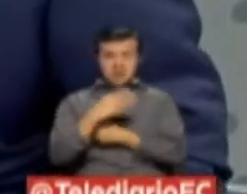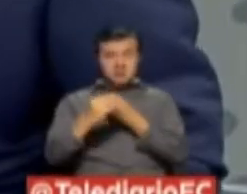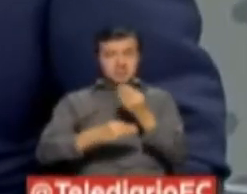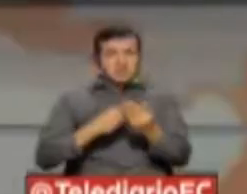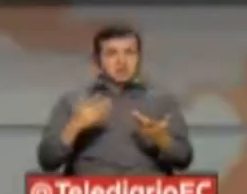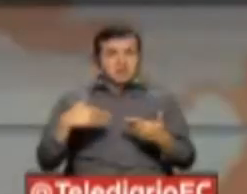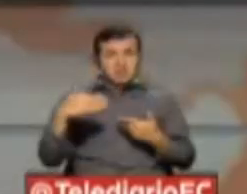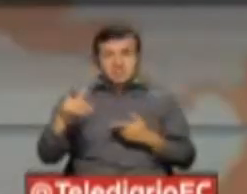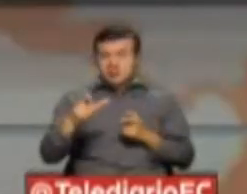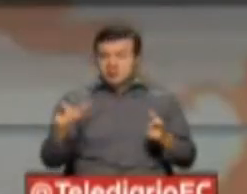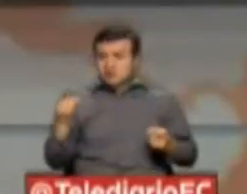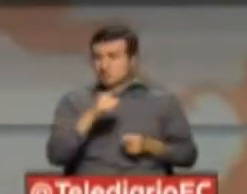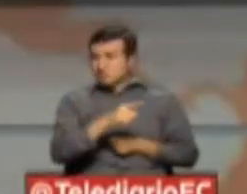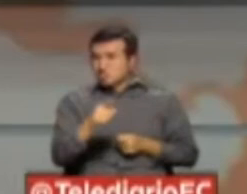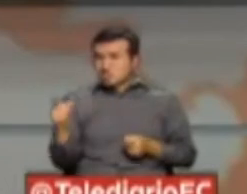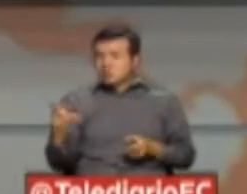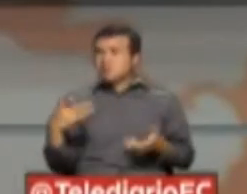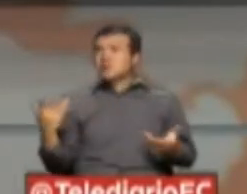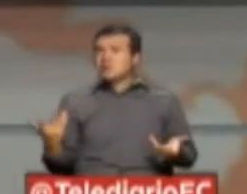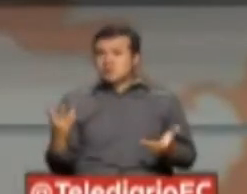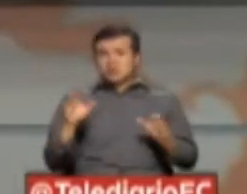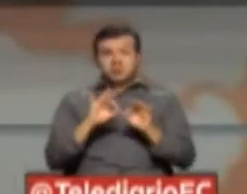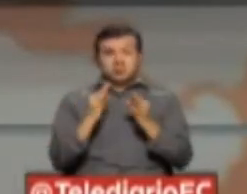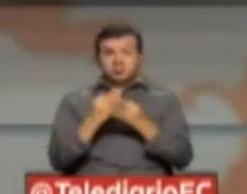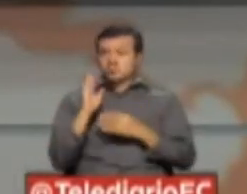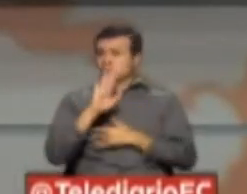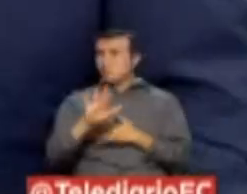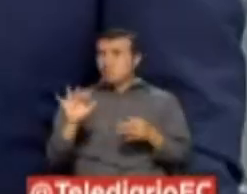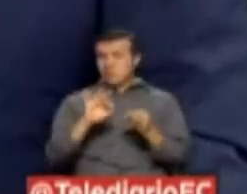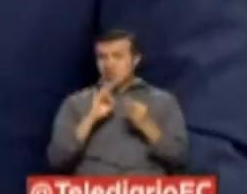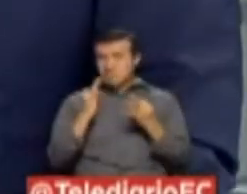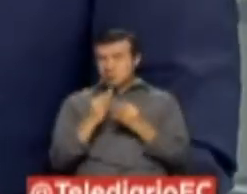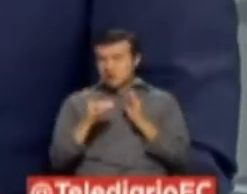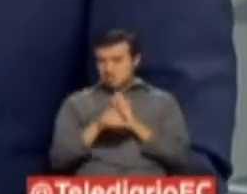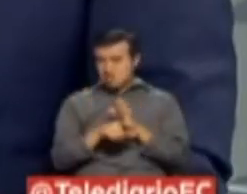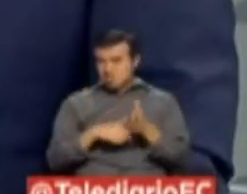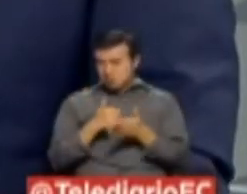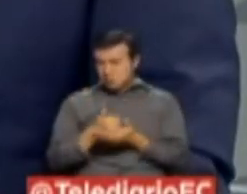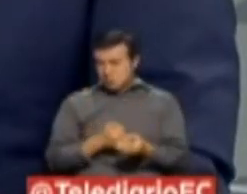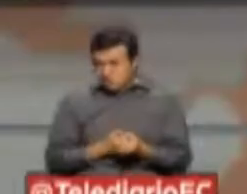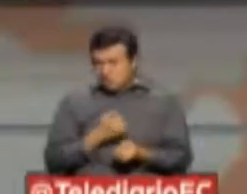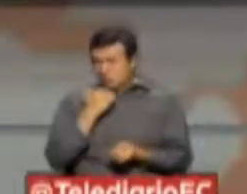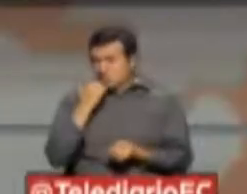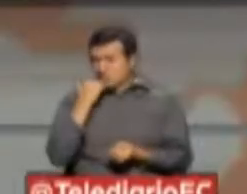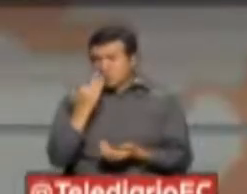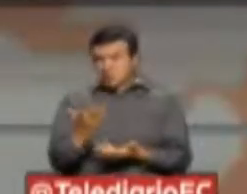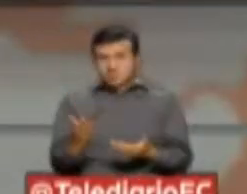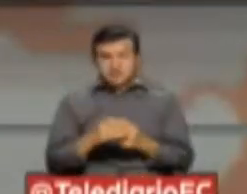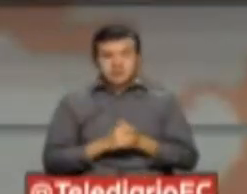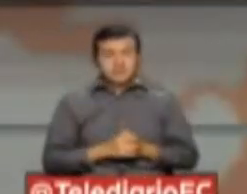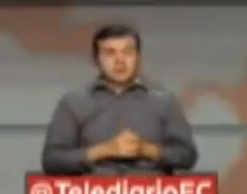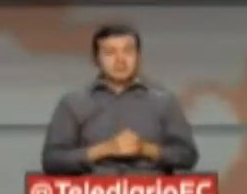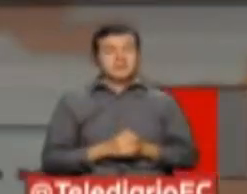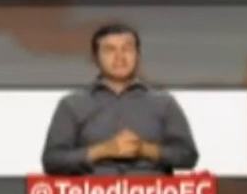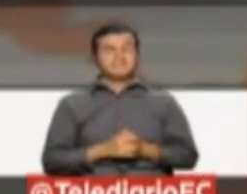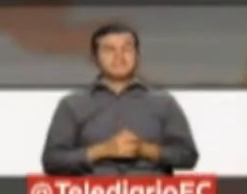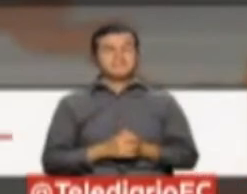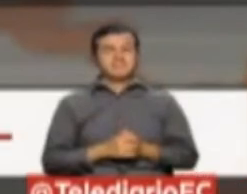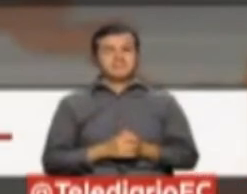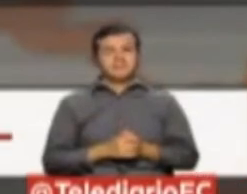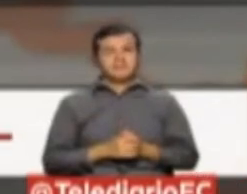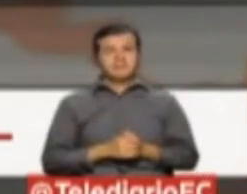con estas personas que va a ocurrir con las familias de los de los fallecidos y que usted acaba de decir es